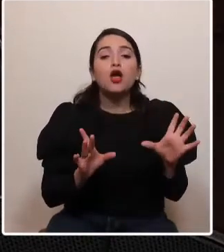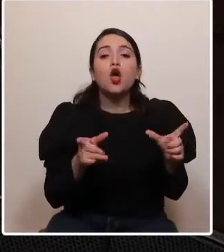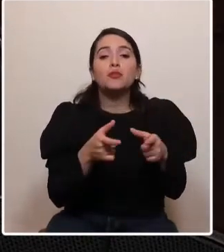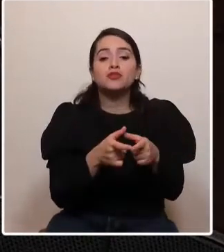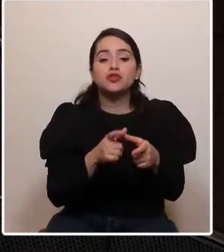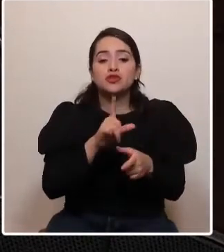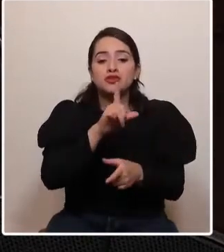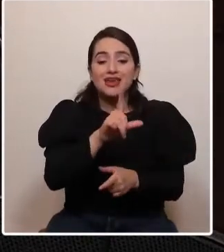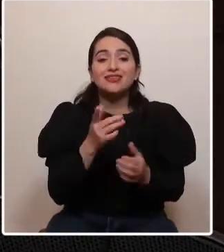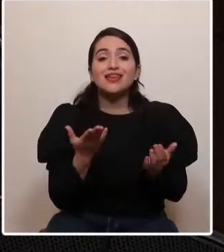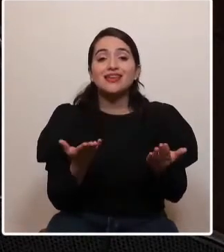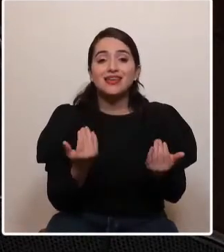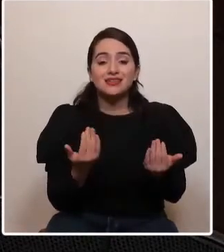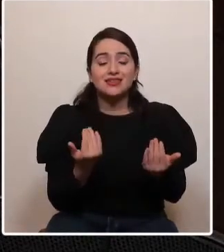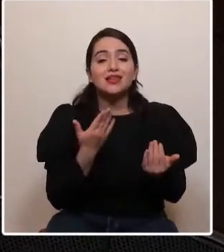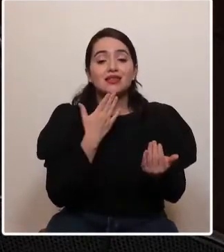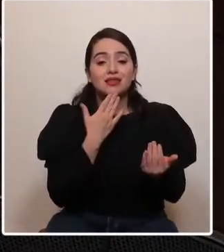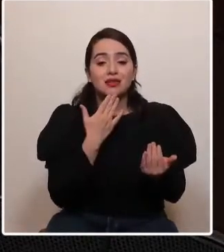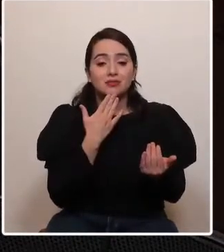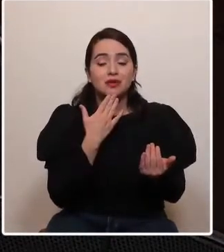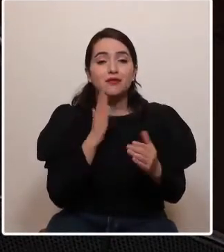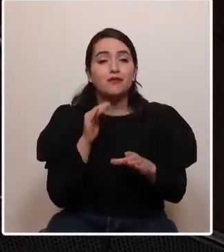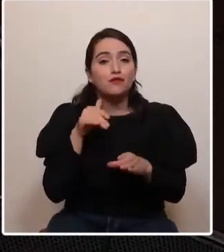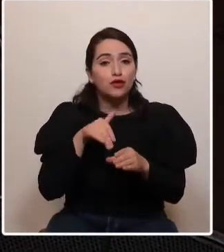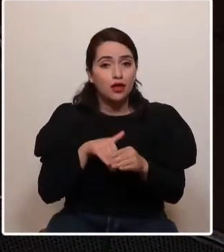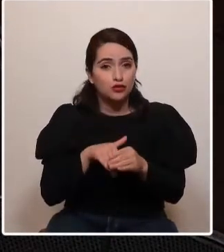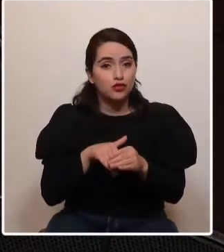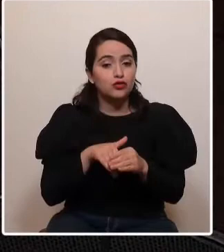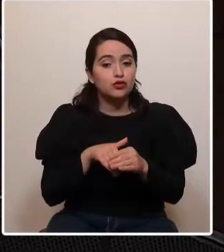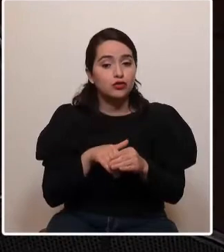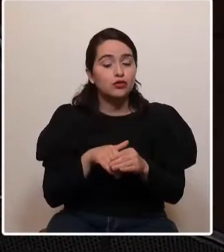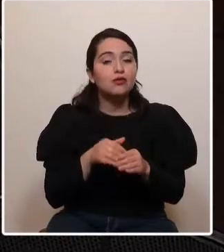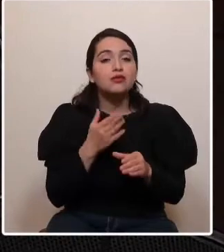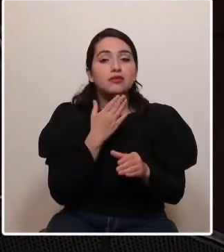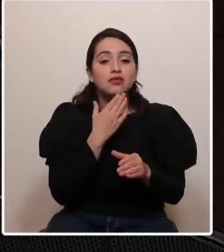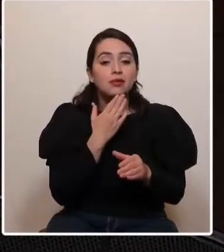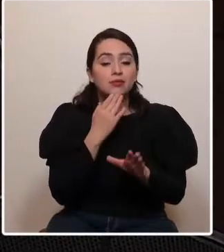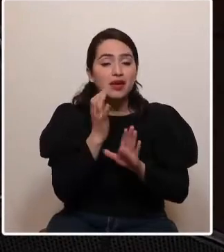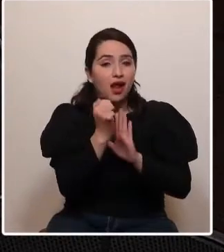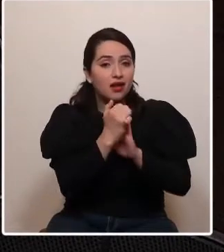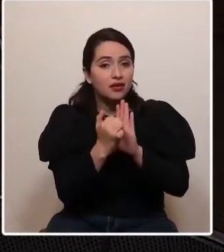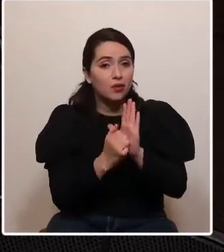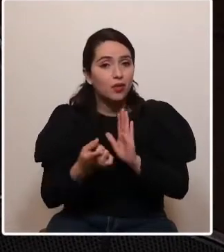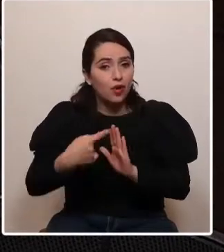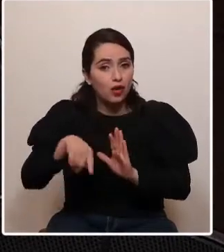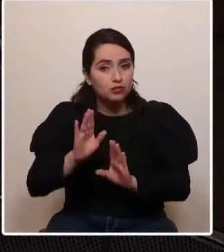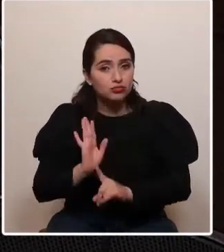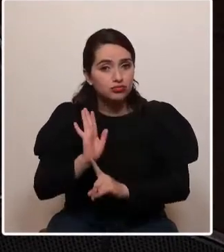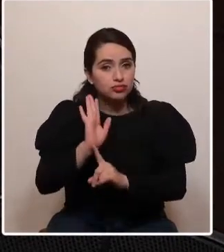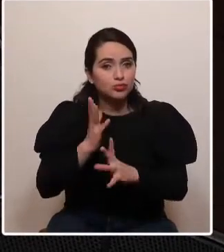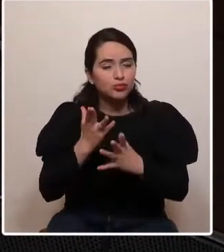que necesita también la presencia en las votaciones y obviamente en los artículos que ellos están presentando. Muchas gracias.